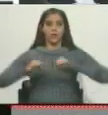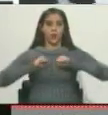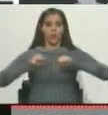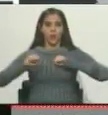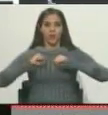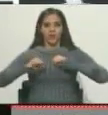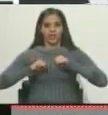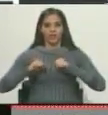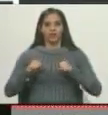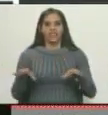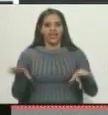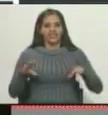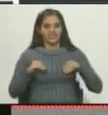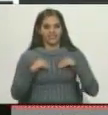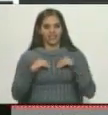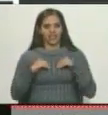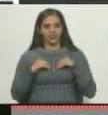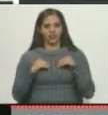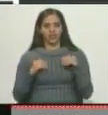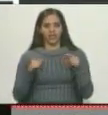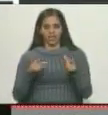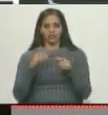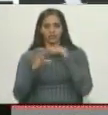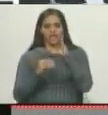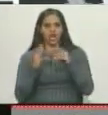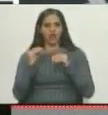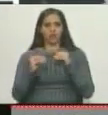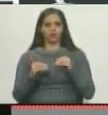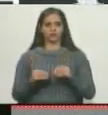y he aceptado estos diálogos.